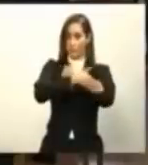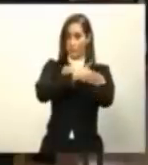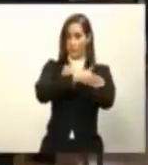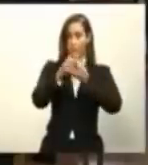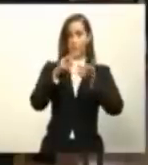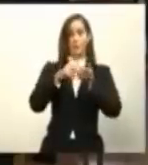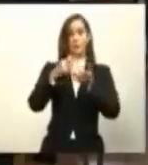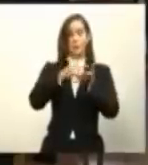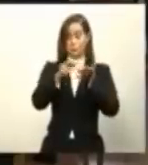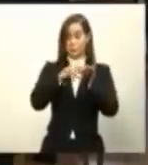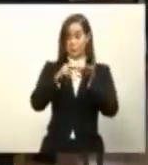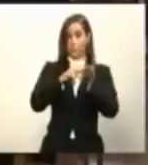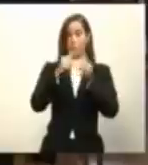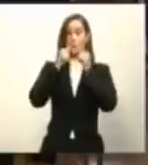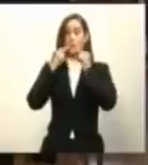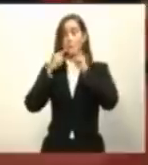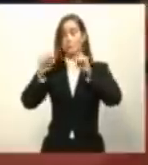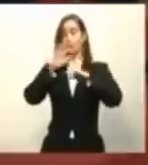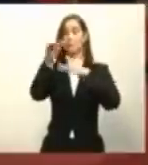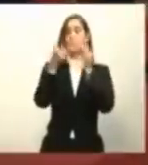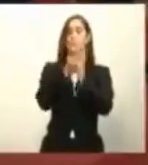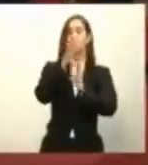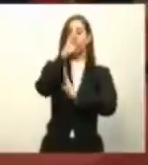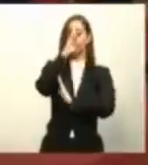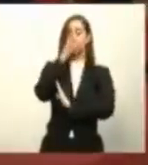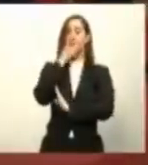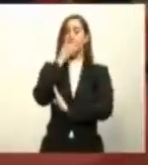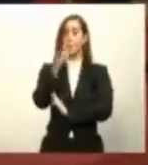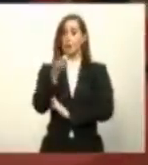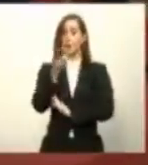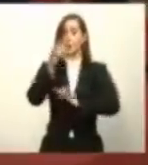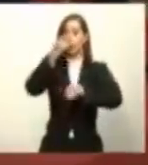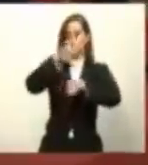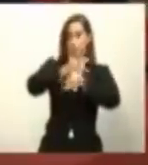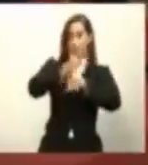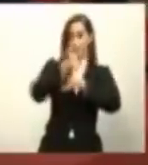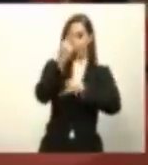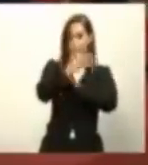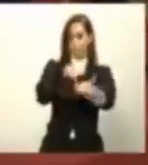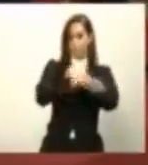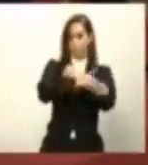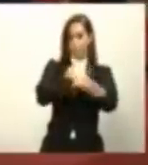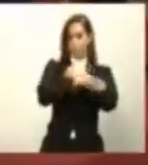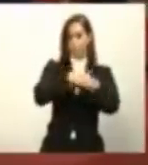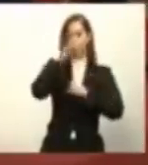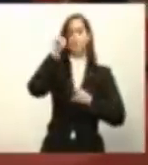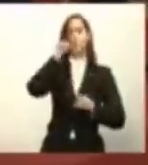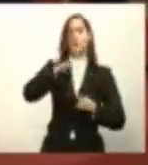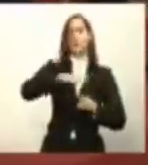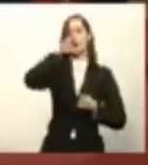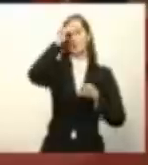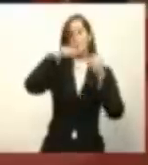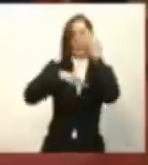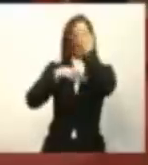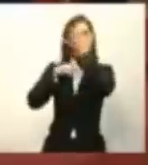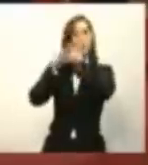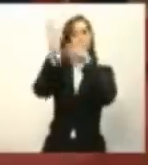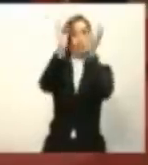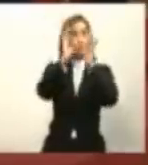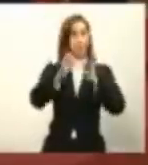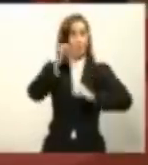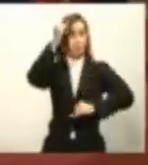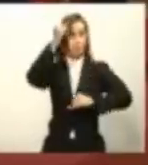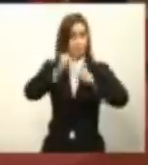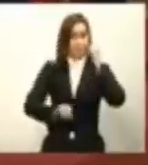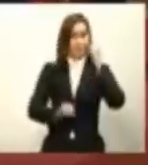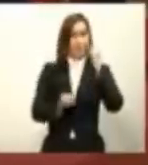la declaración conjunta entre la República Dominicana y la República de Haití. Señoras, señores, de esta manera